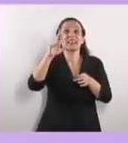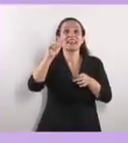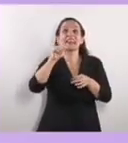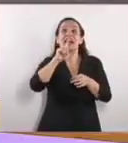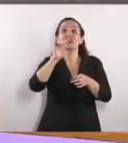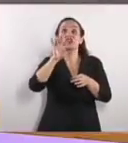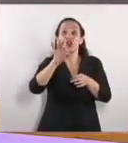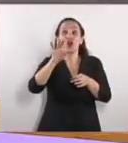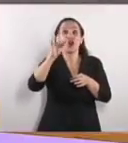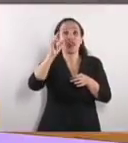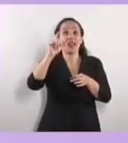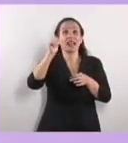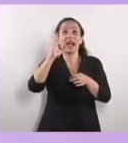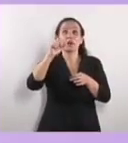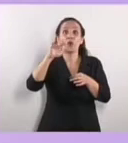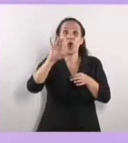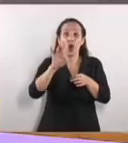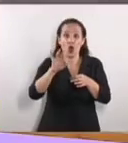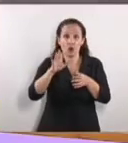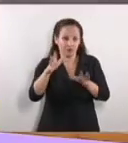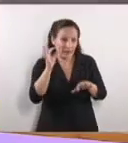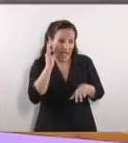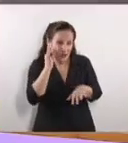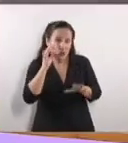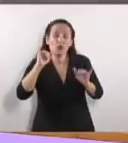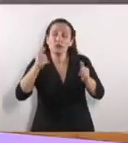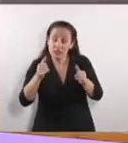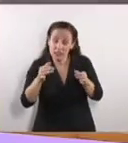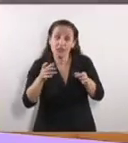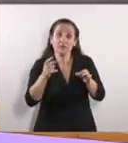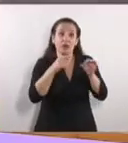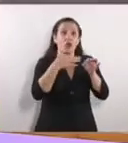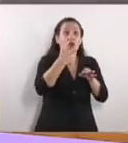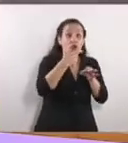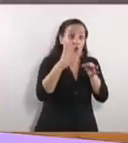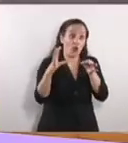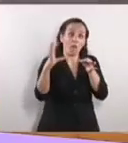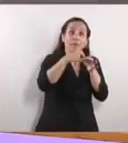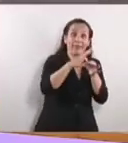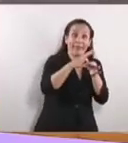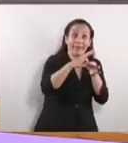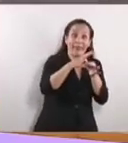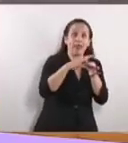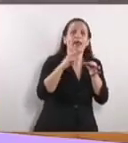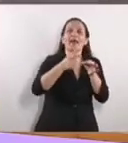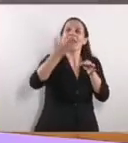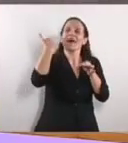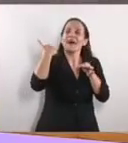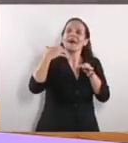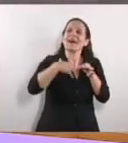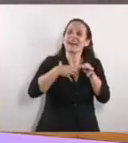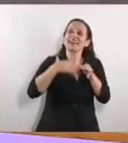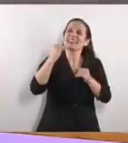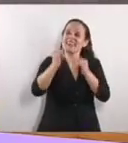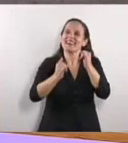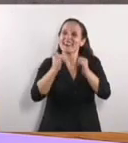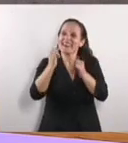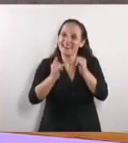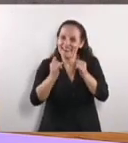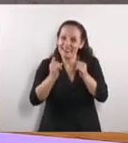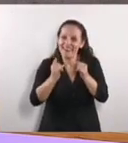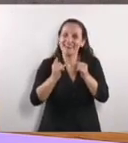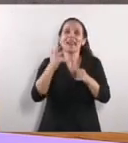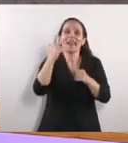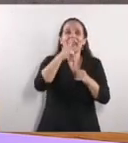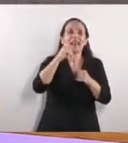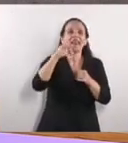carbono, azúcares adheridos a los glóbulos rojos. Adheridos a los glóbulos rojos. Estos hidratos de carbono que hablábamos algunas clases atrás,